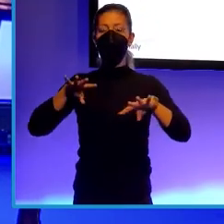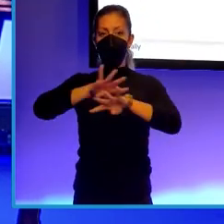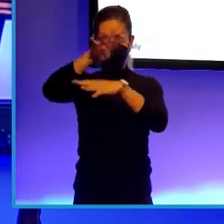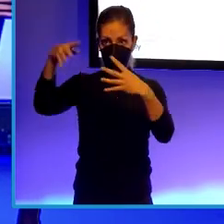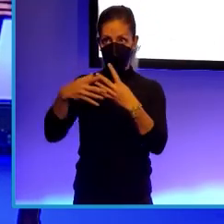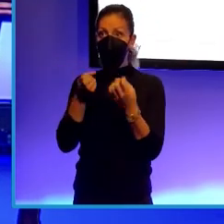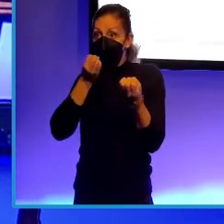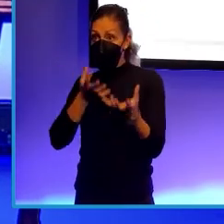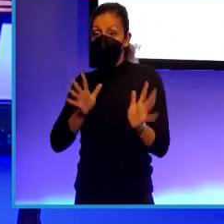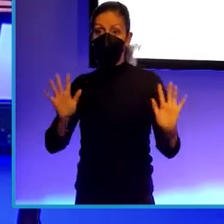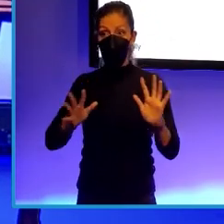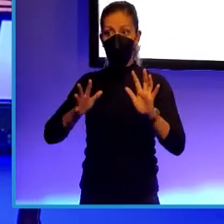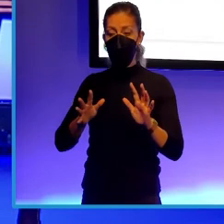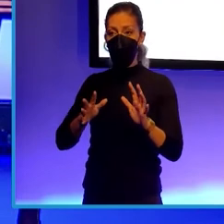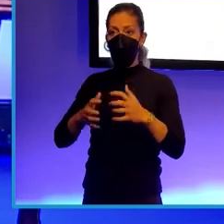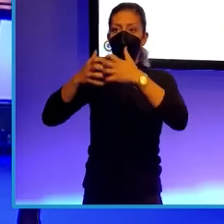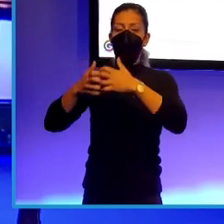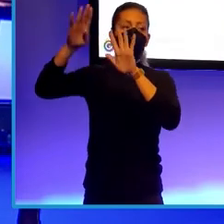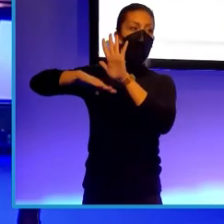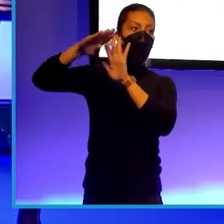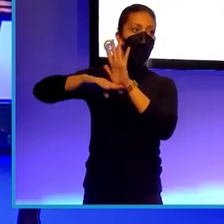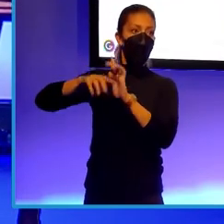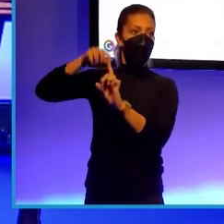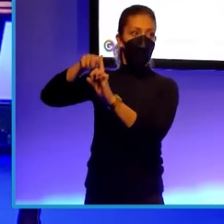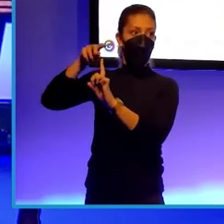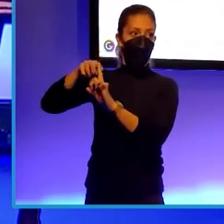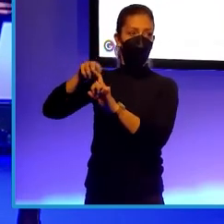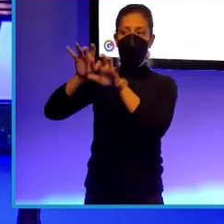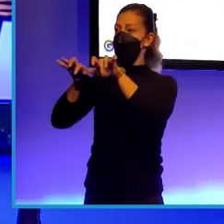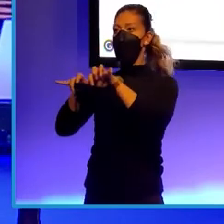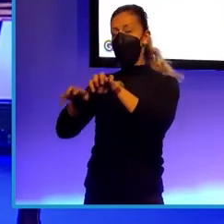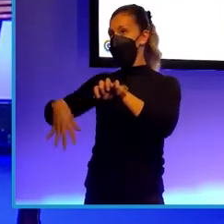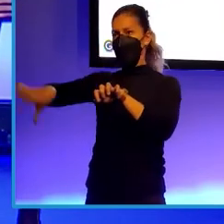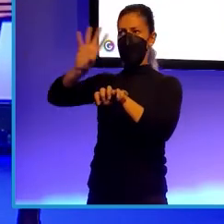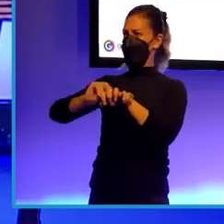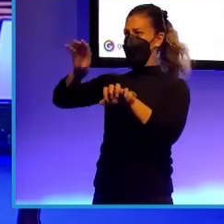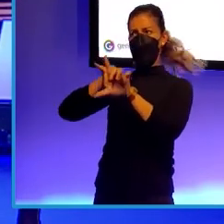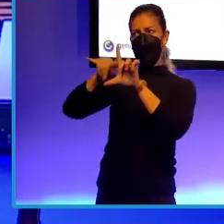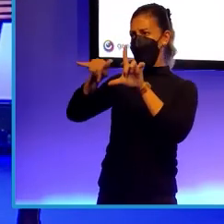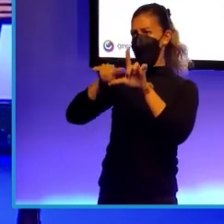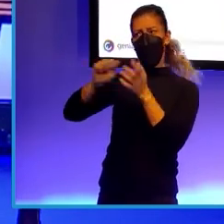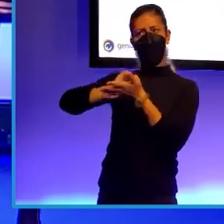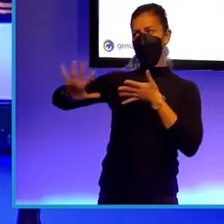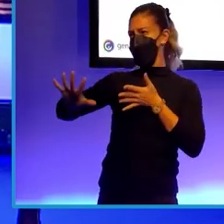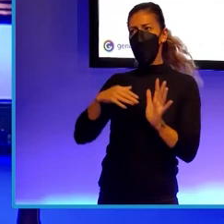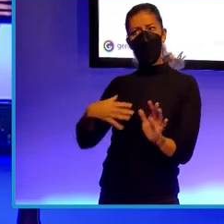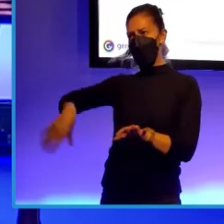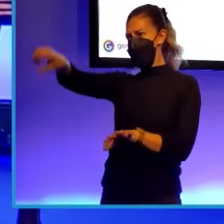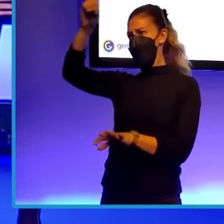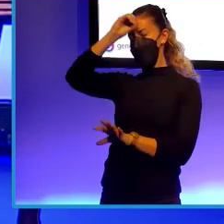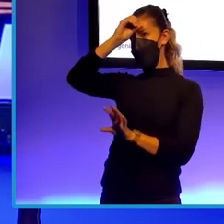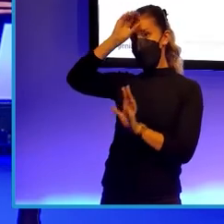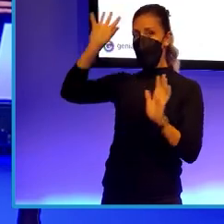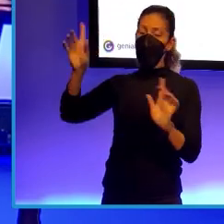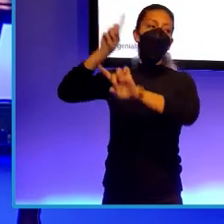pero luego no sabes utilizar los programas o no sabes entender la información que tienes de youtube de forma gratuita pues vuelvas a tener el mismo problema